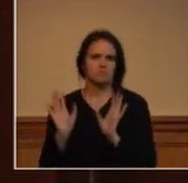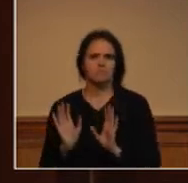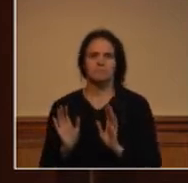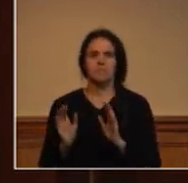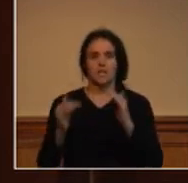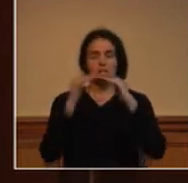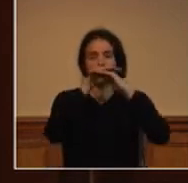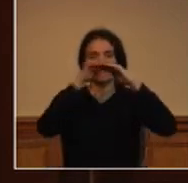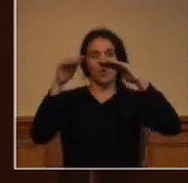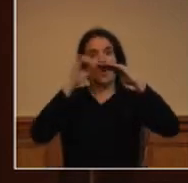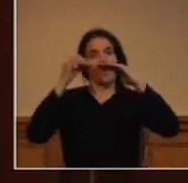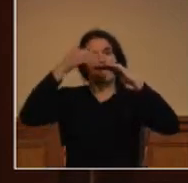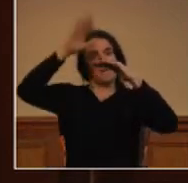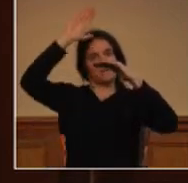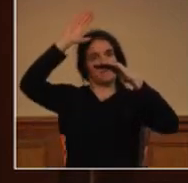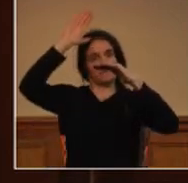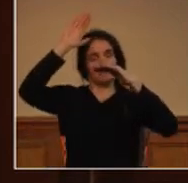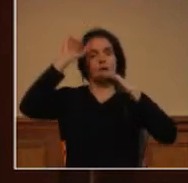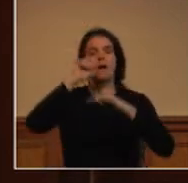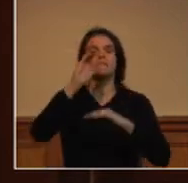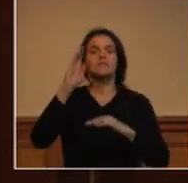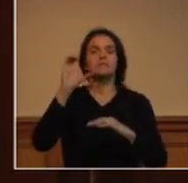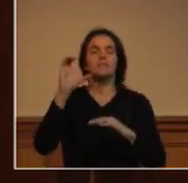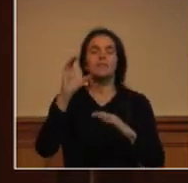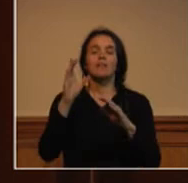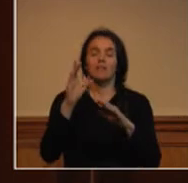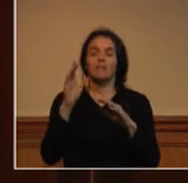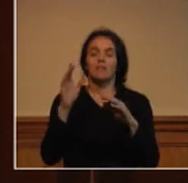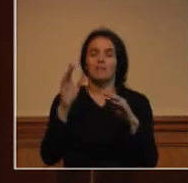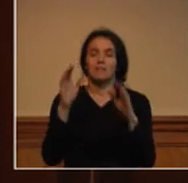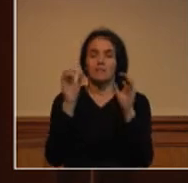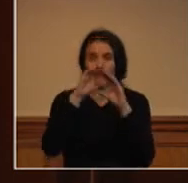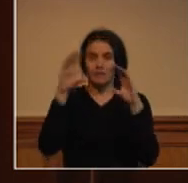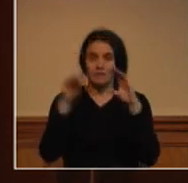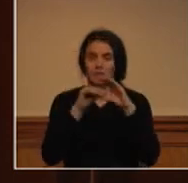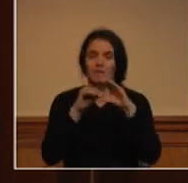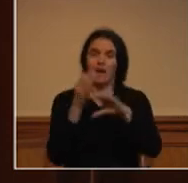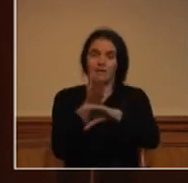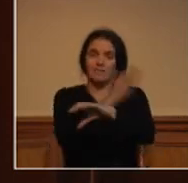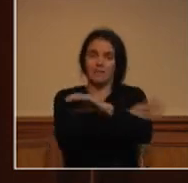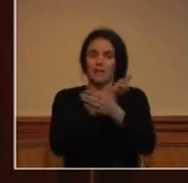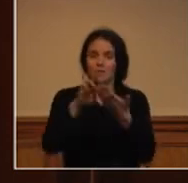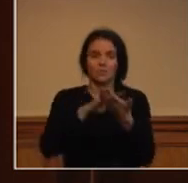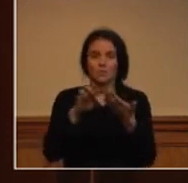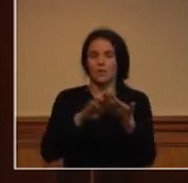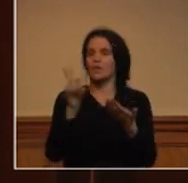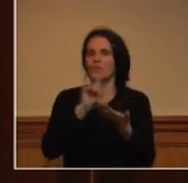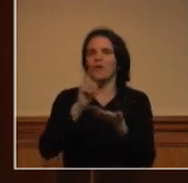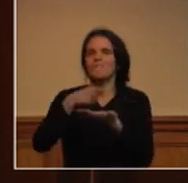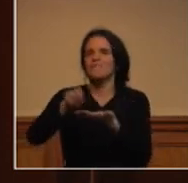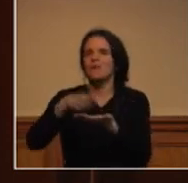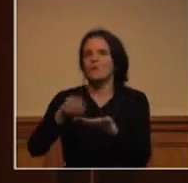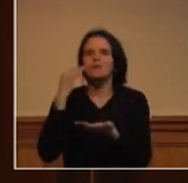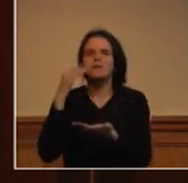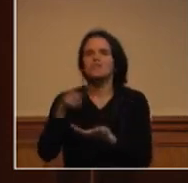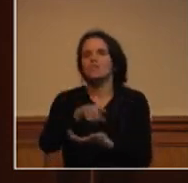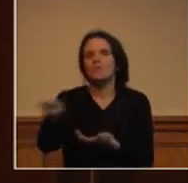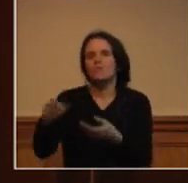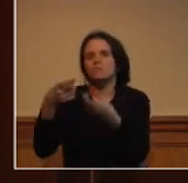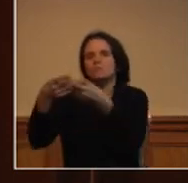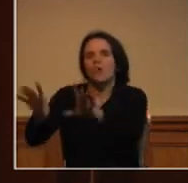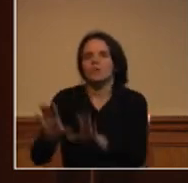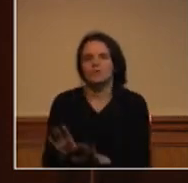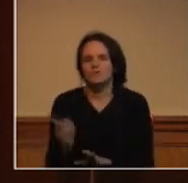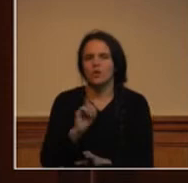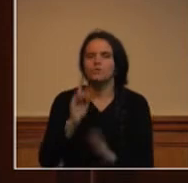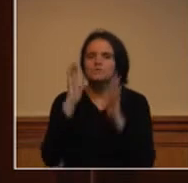arriba, ¿vale? ABCD tipo prelector no sirve para evaluar a niños con desarrollo típico, sirve para